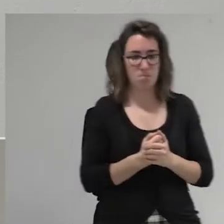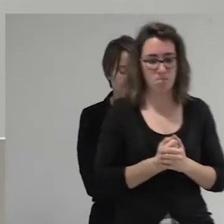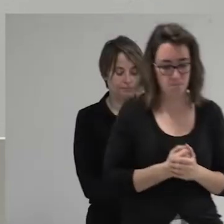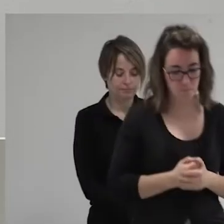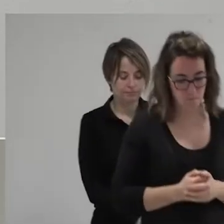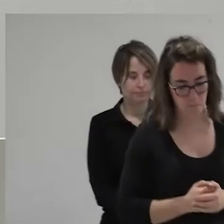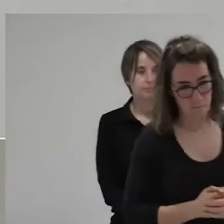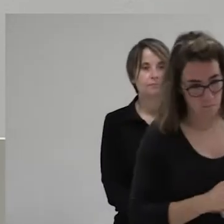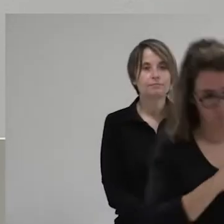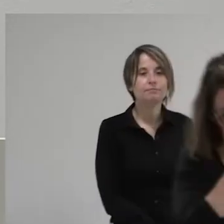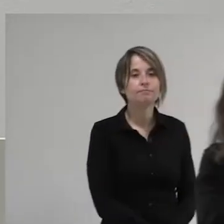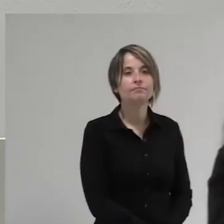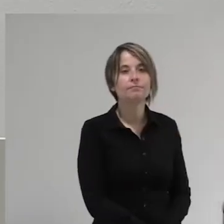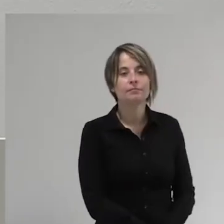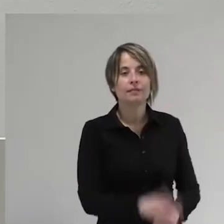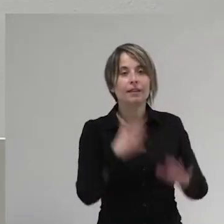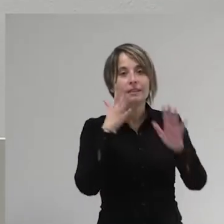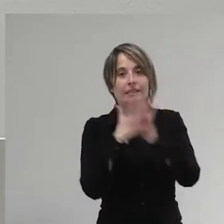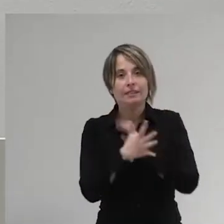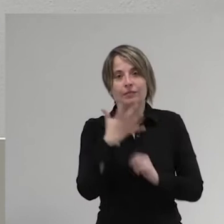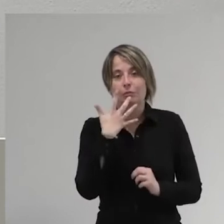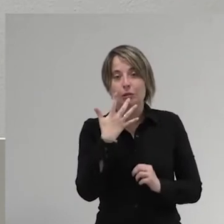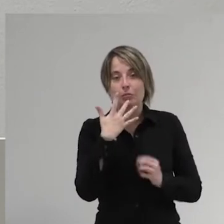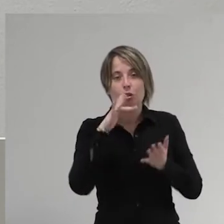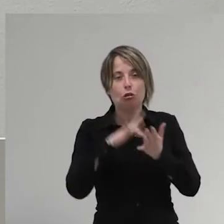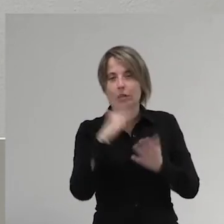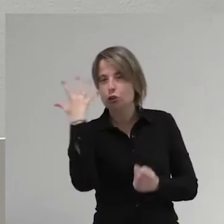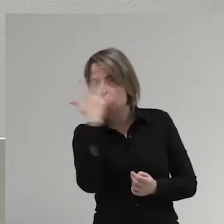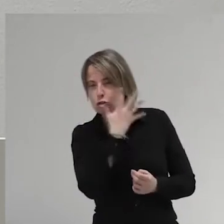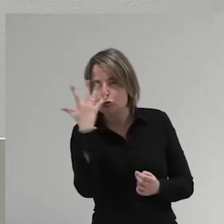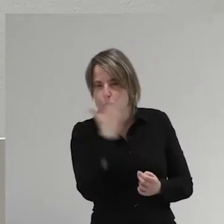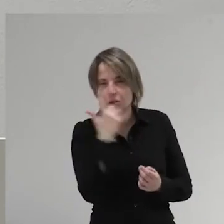acabar. La cuestión es que a través de esta sospecha,